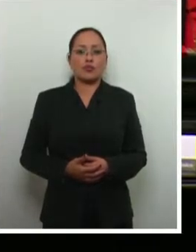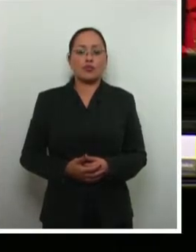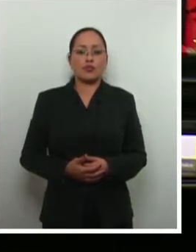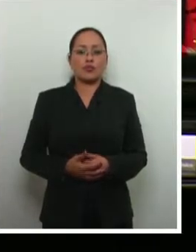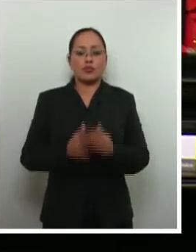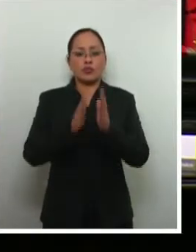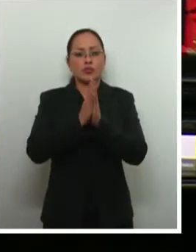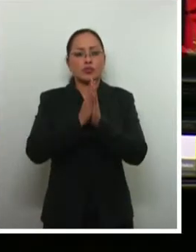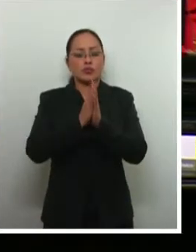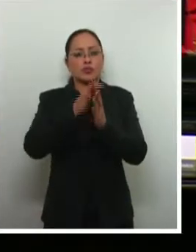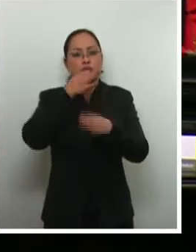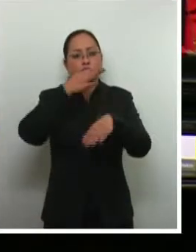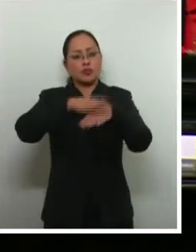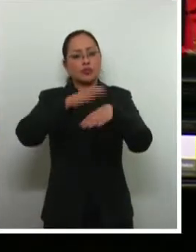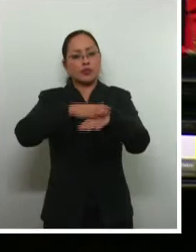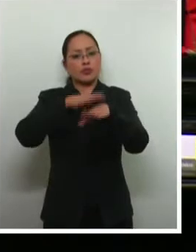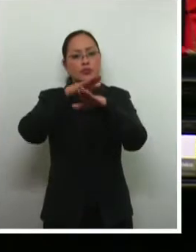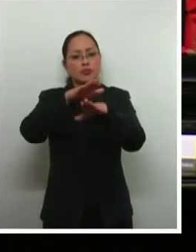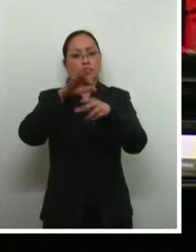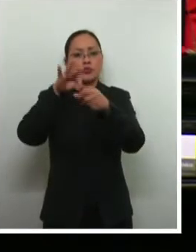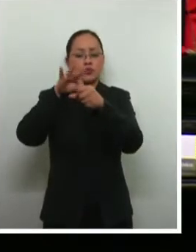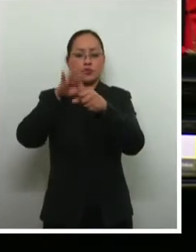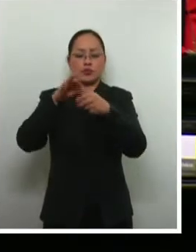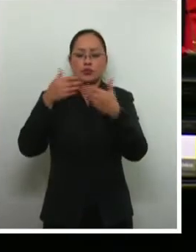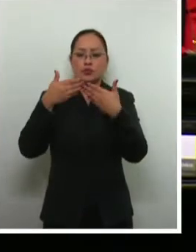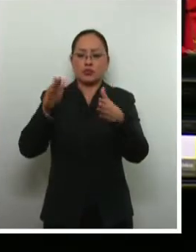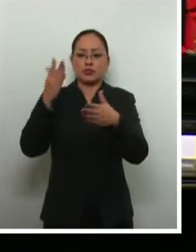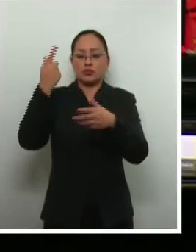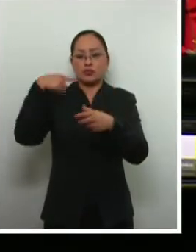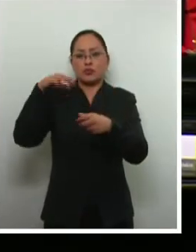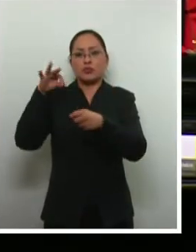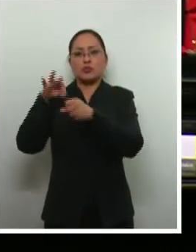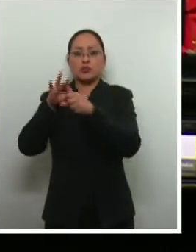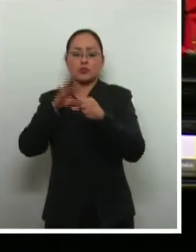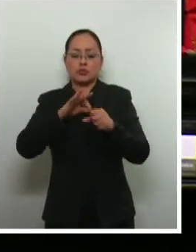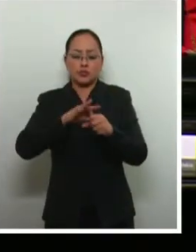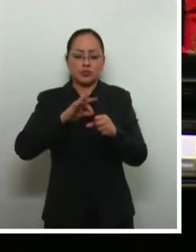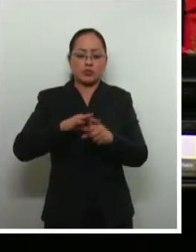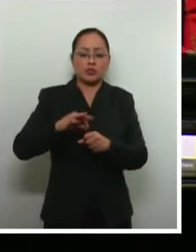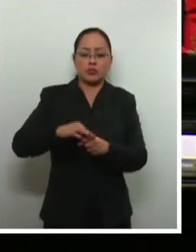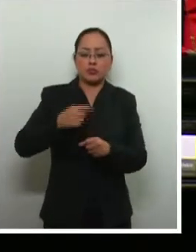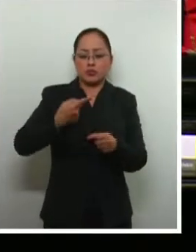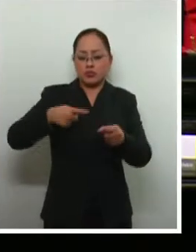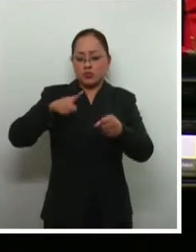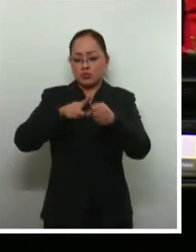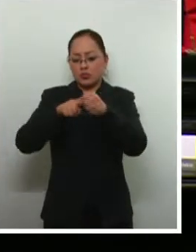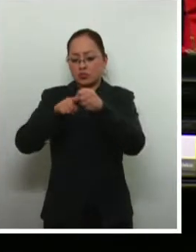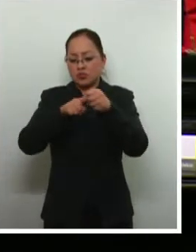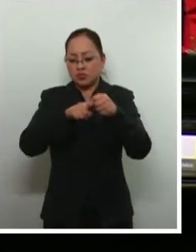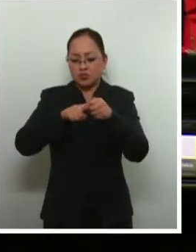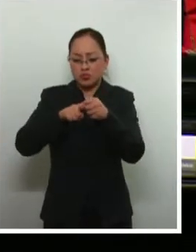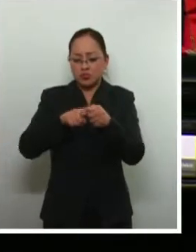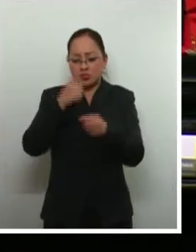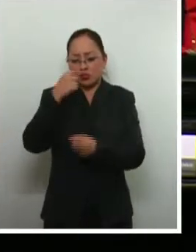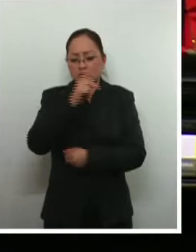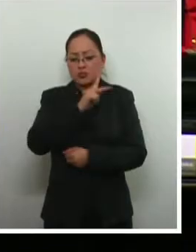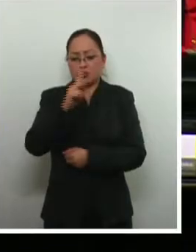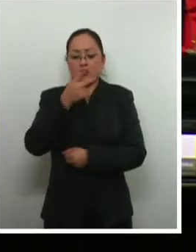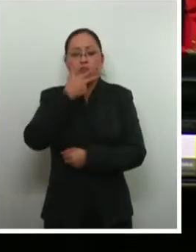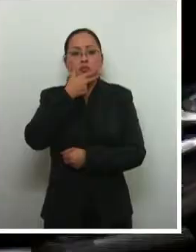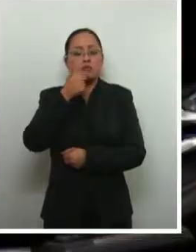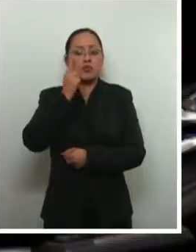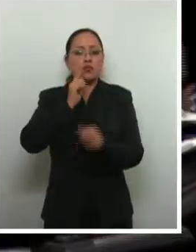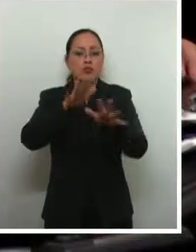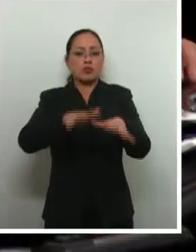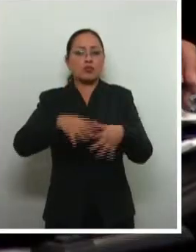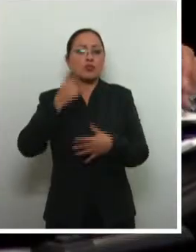Por favor, en los segundos correspondientes y que se abra el sistema electrónico para recoger la votación nominal del Pleno.